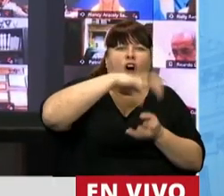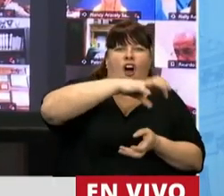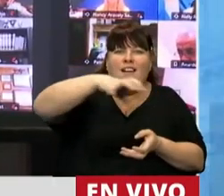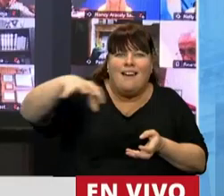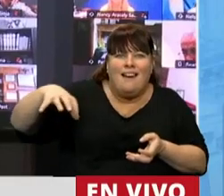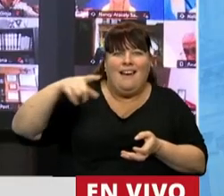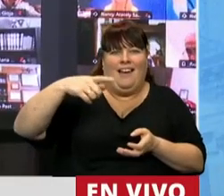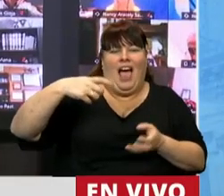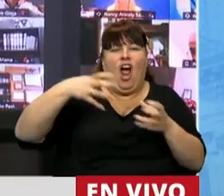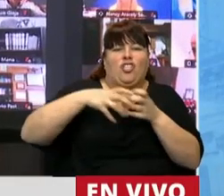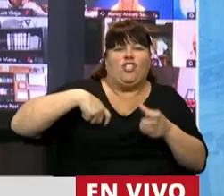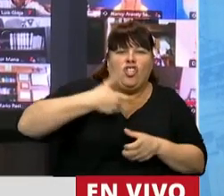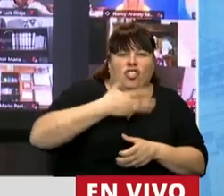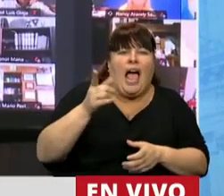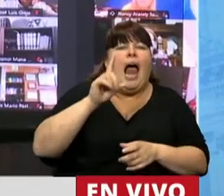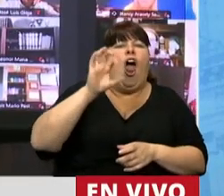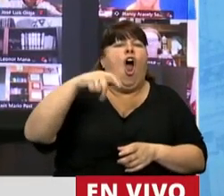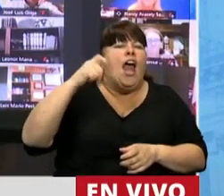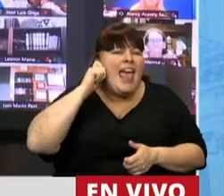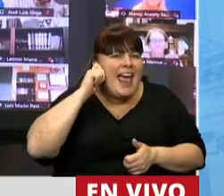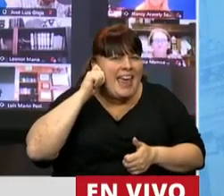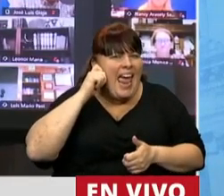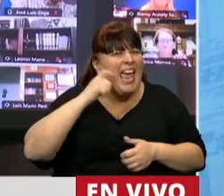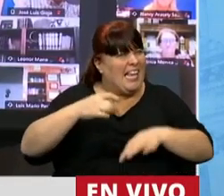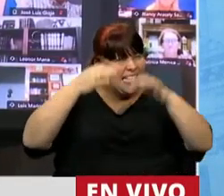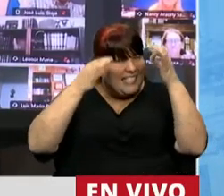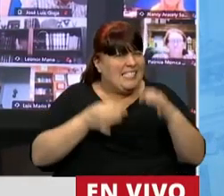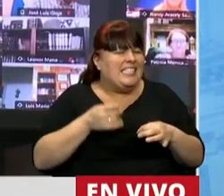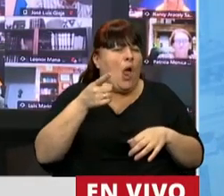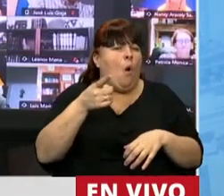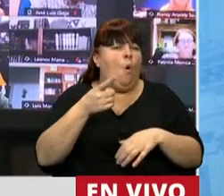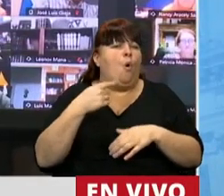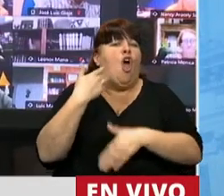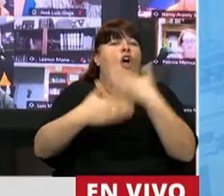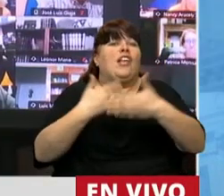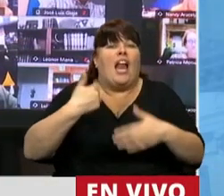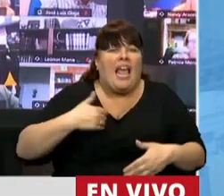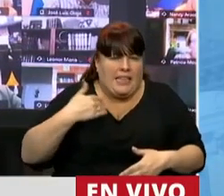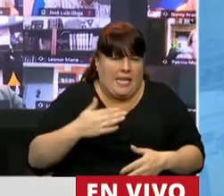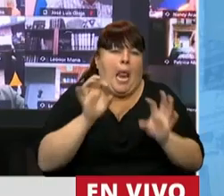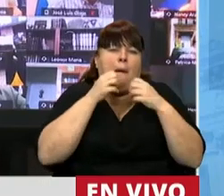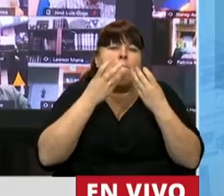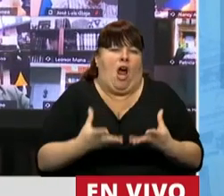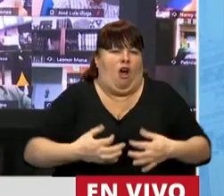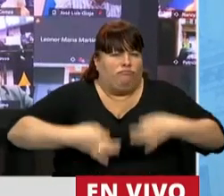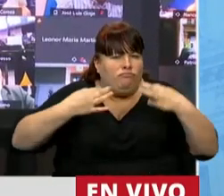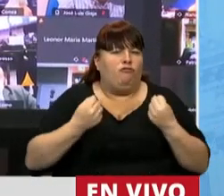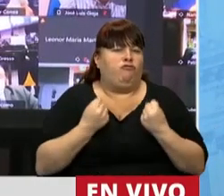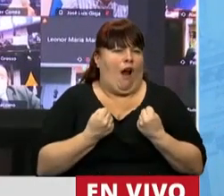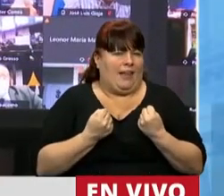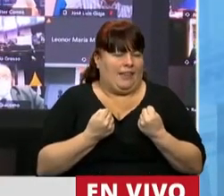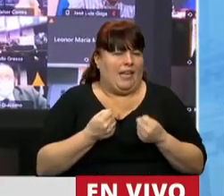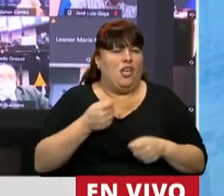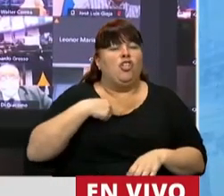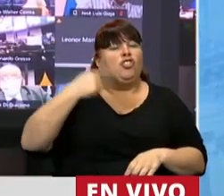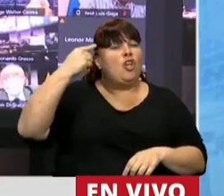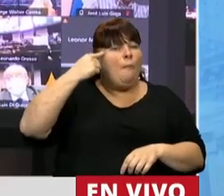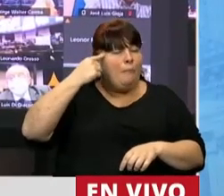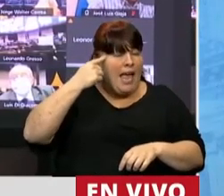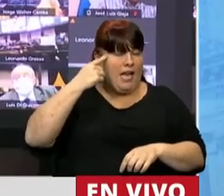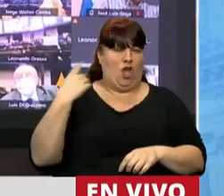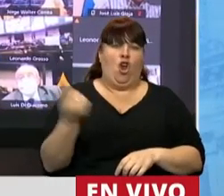organizaciones sociales, las no gubernamentales, seguramente el desarrollo de la Argentina va a ser mucho más sólido. Cuando pienso,